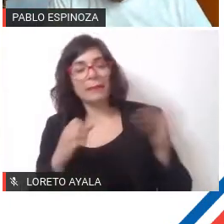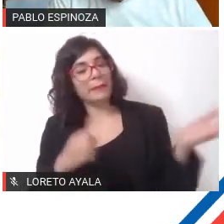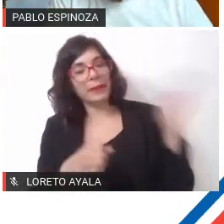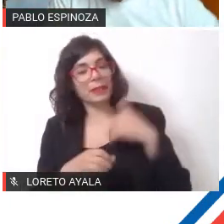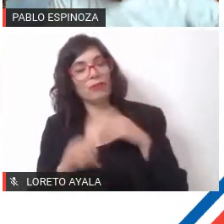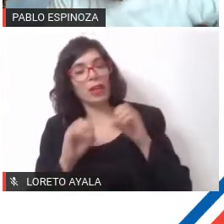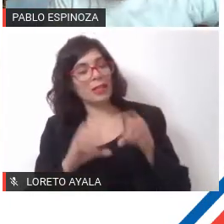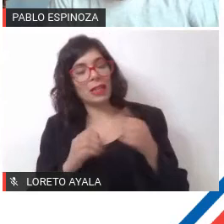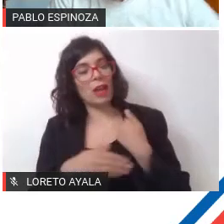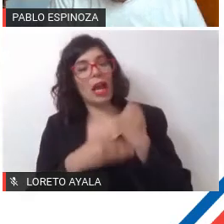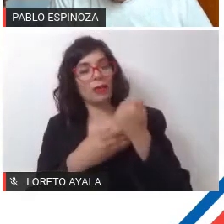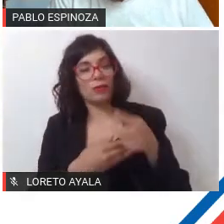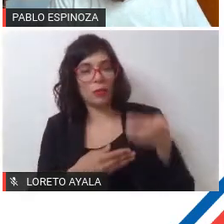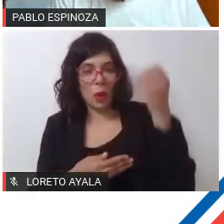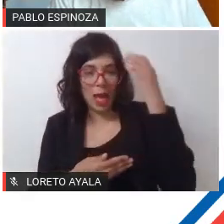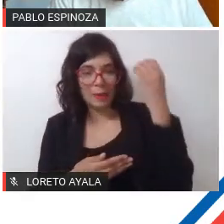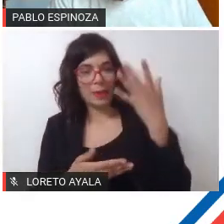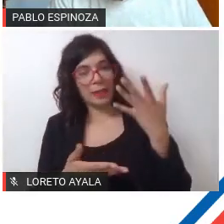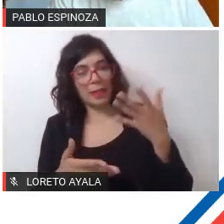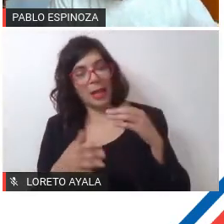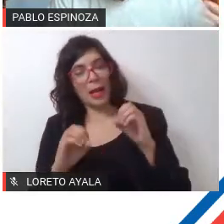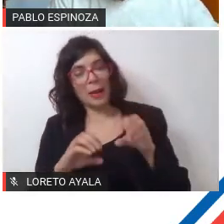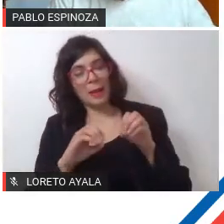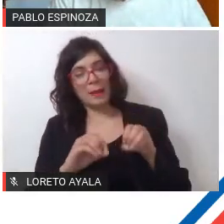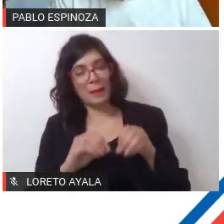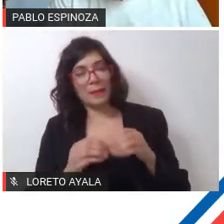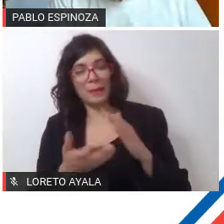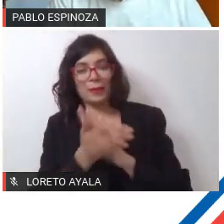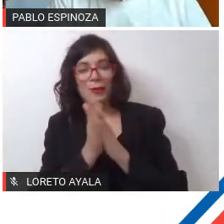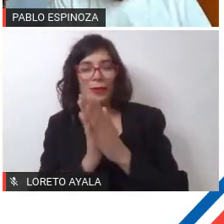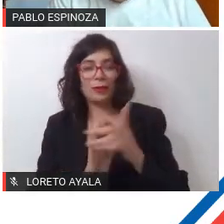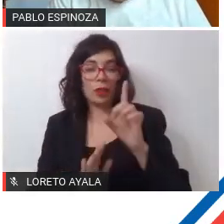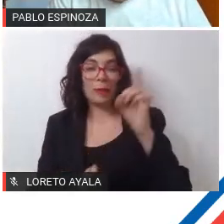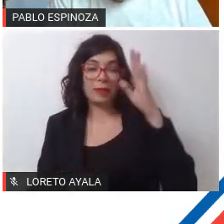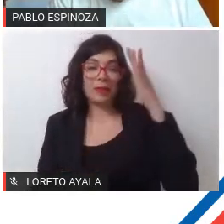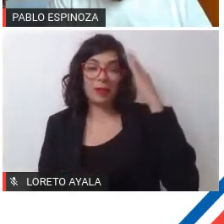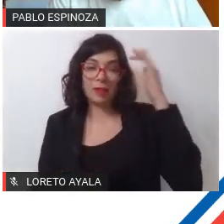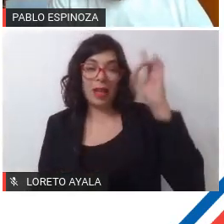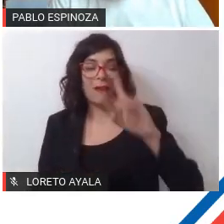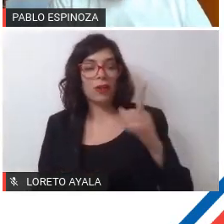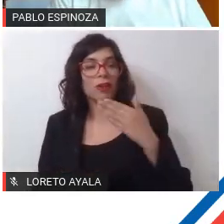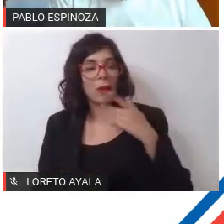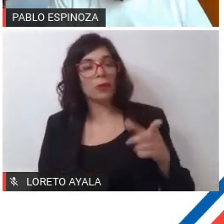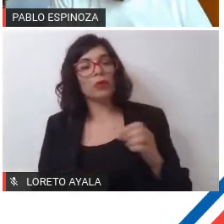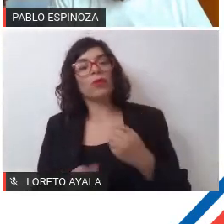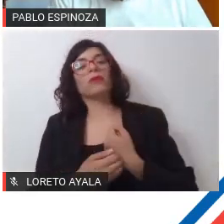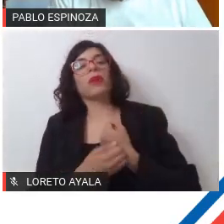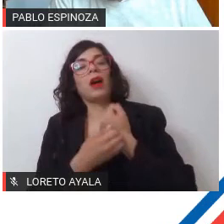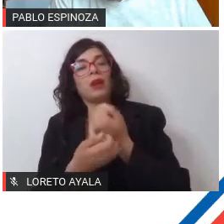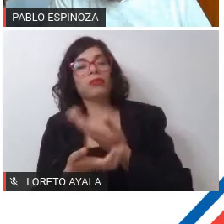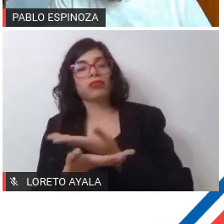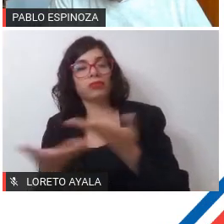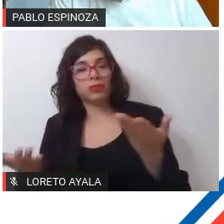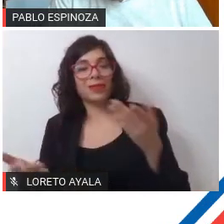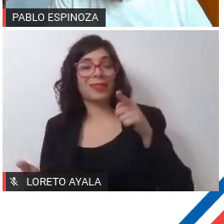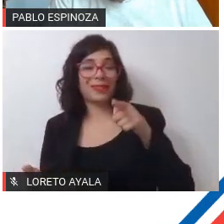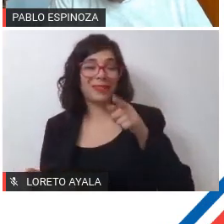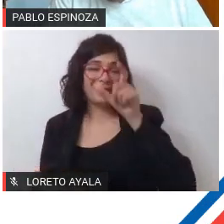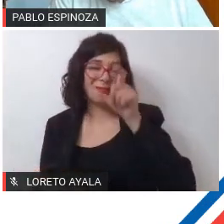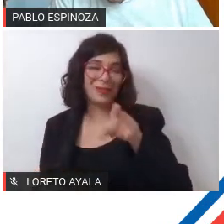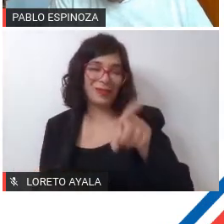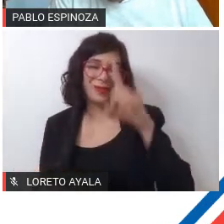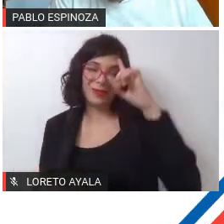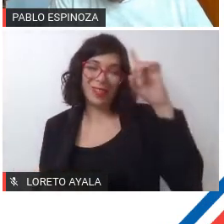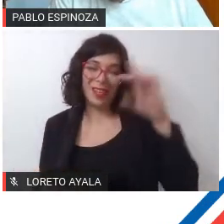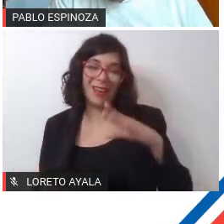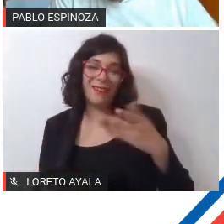yo te voy a ayudar para que vaya aprendiendo, porque esto no es solo saber, sino que también entregar. Y una de esas personas que a nosotros, y a ti te consta, cuando